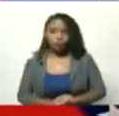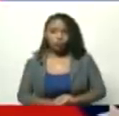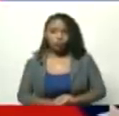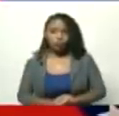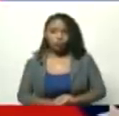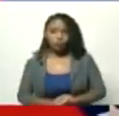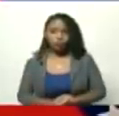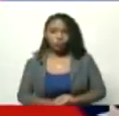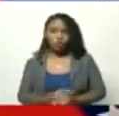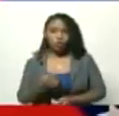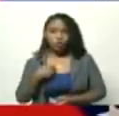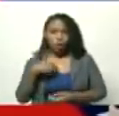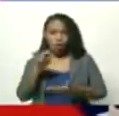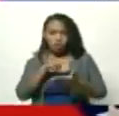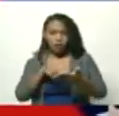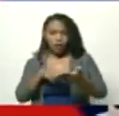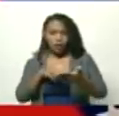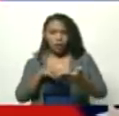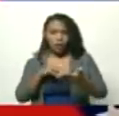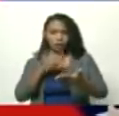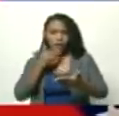Lo leí en el comunicado.